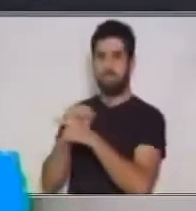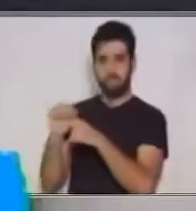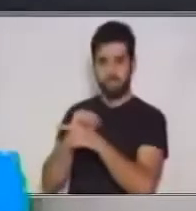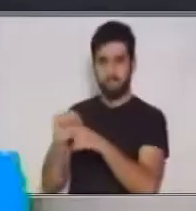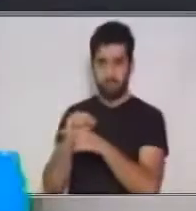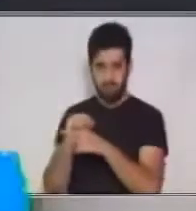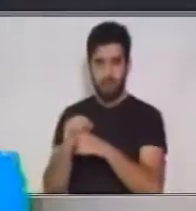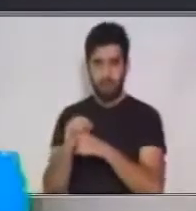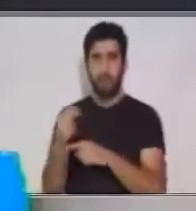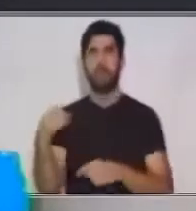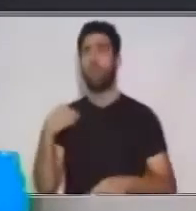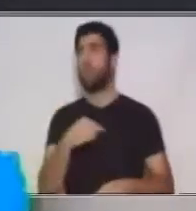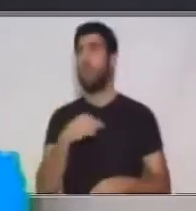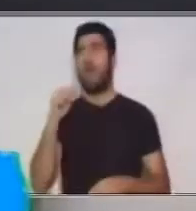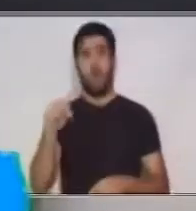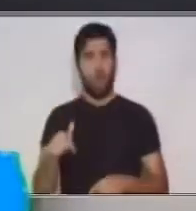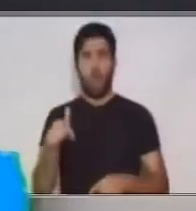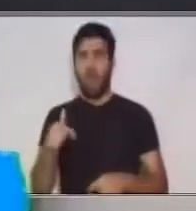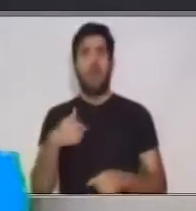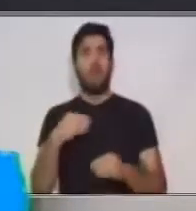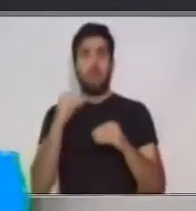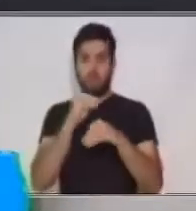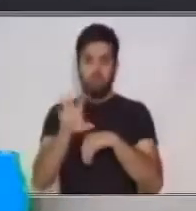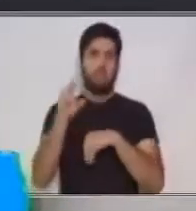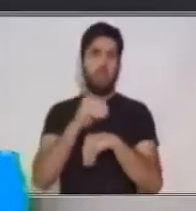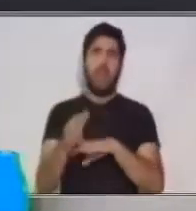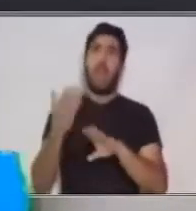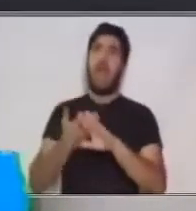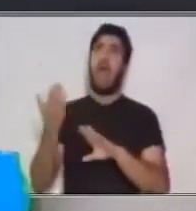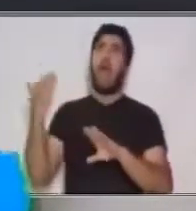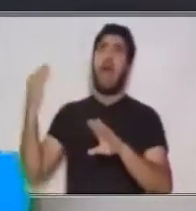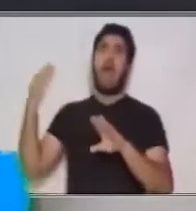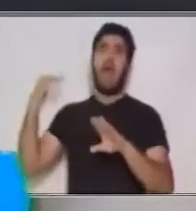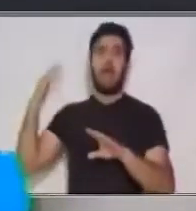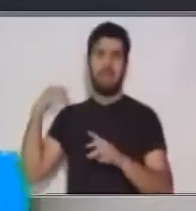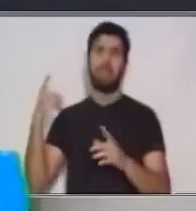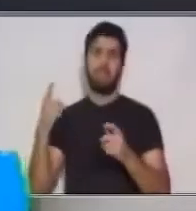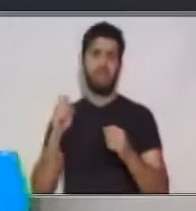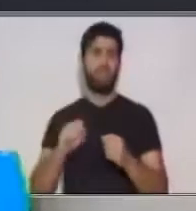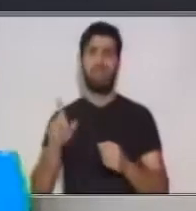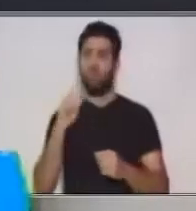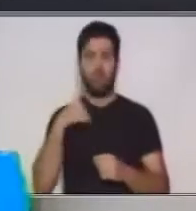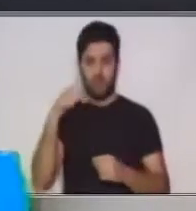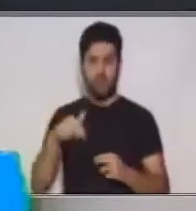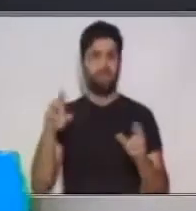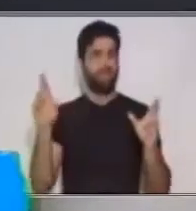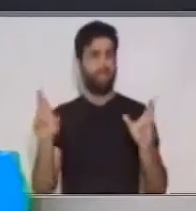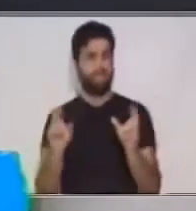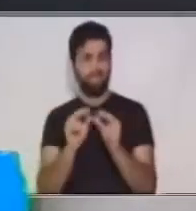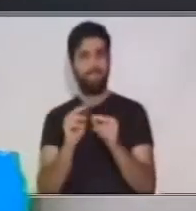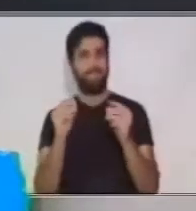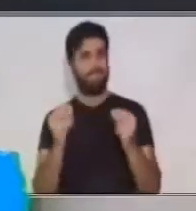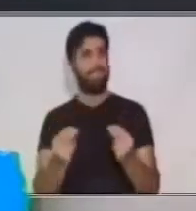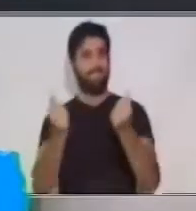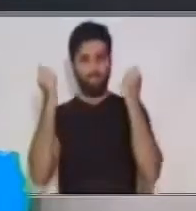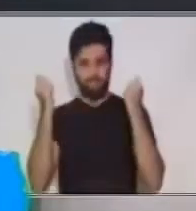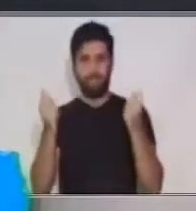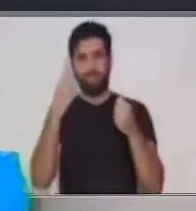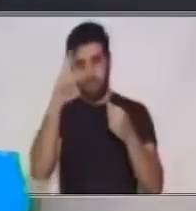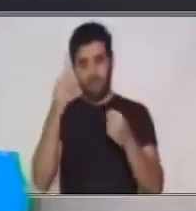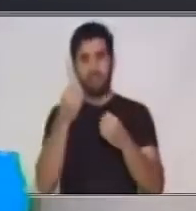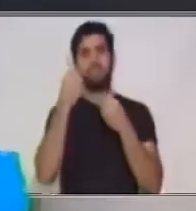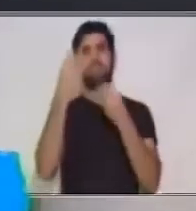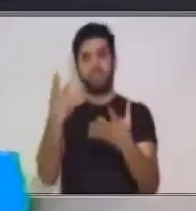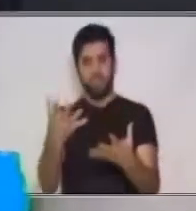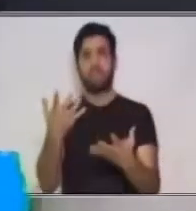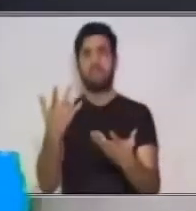ya no nos van a estar dando tantas instrucciones como en los otros problemas que estamos acostumbrados, sino que nos van a estar dando la información en las